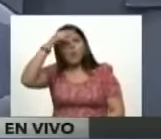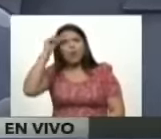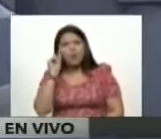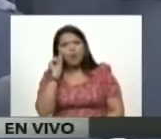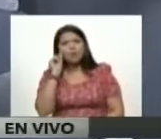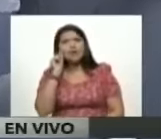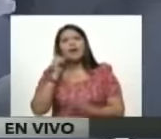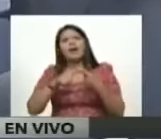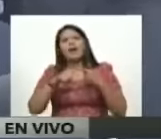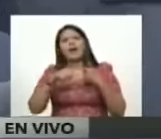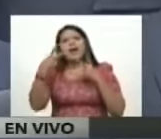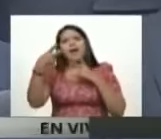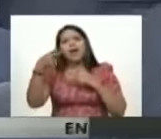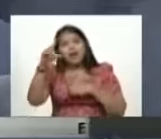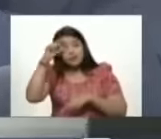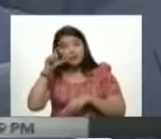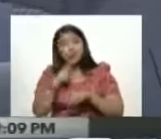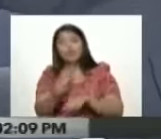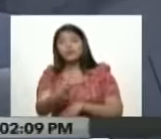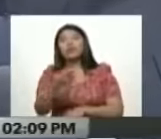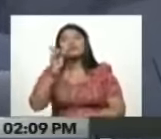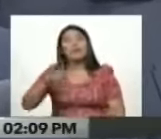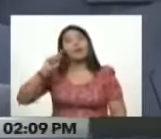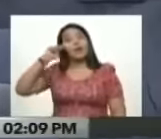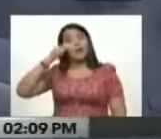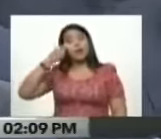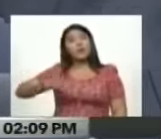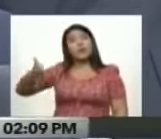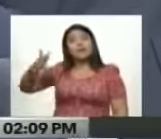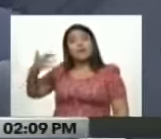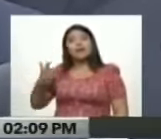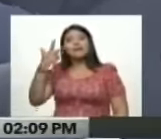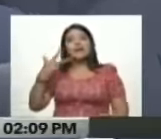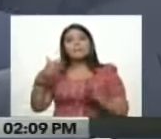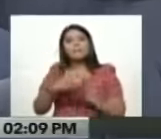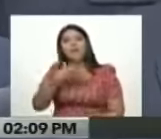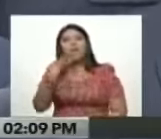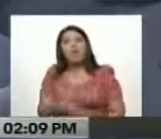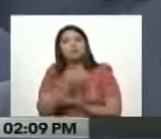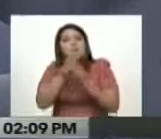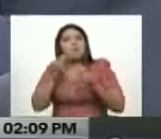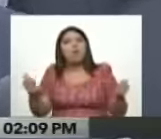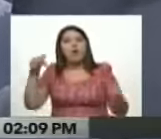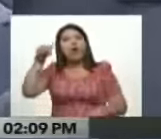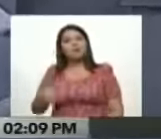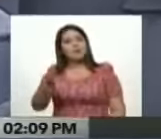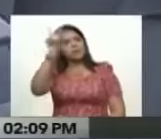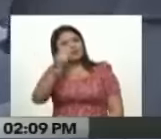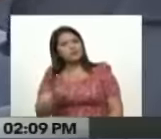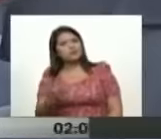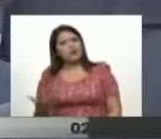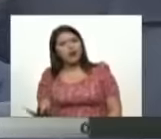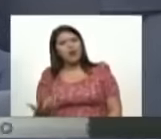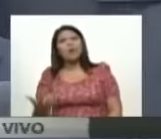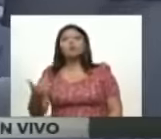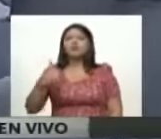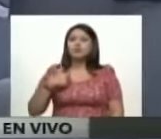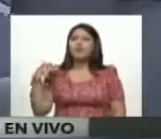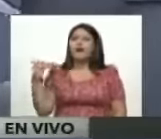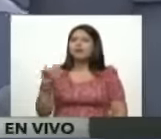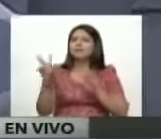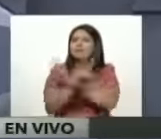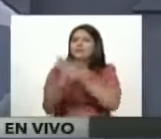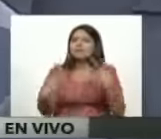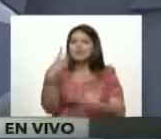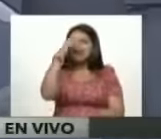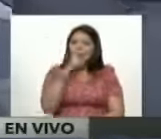Héctor Rodríguez, uno inmediatamente tiene que acordarse de los más de 3.000 desaparecidos, jóvenes desaparecidos aquí en Venezuela, ¿vale? Cuando yo tenía 17 años,